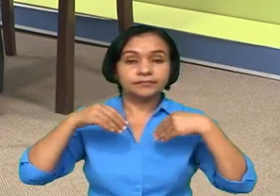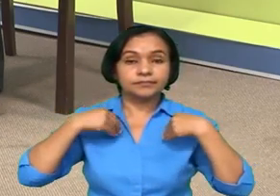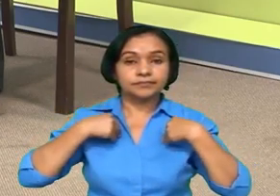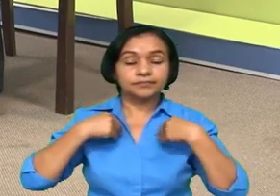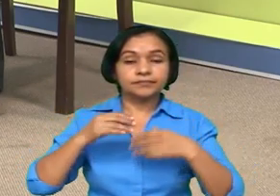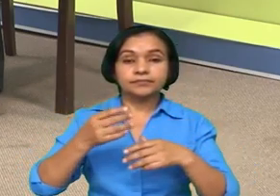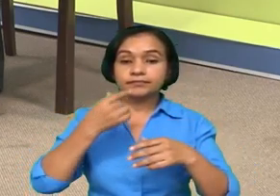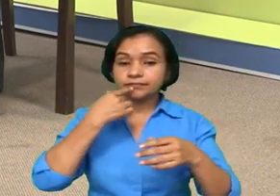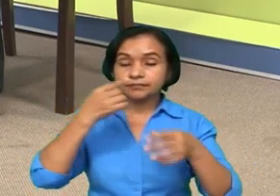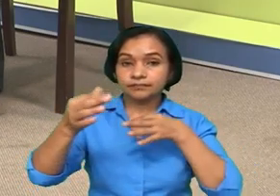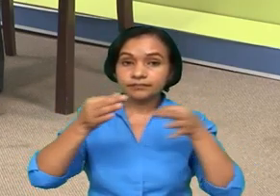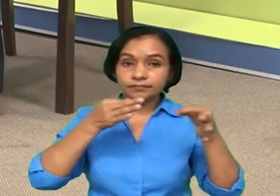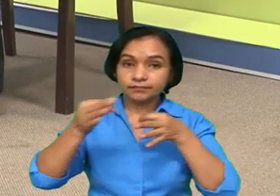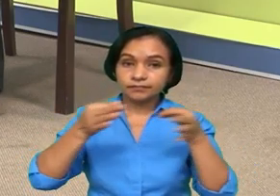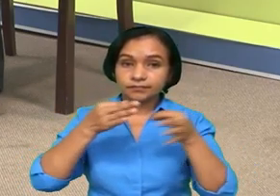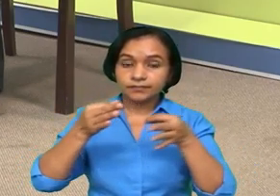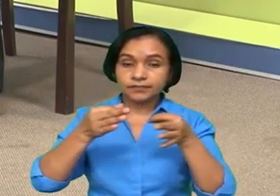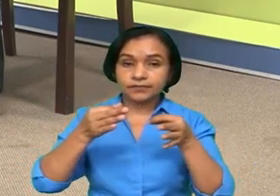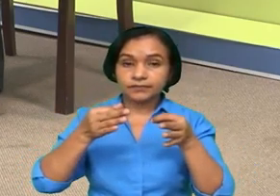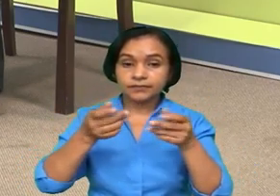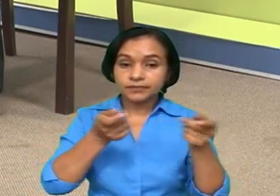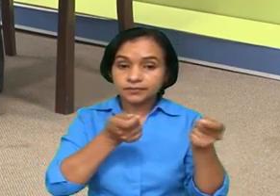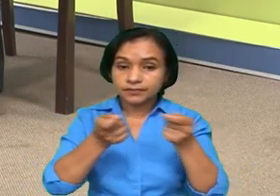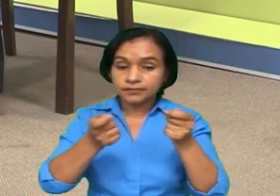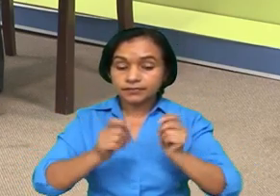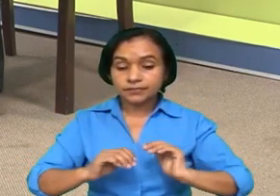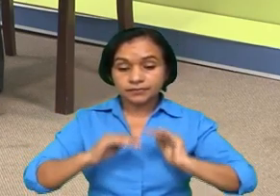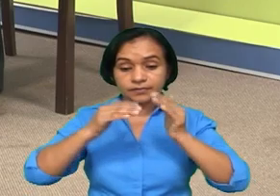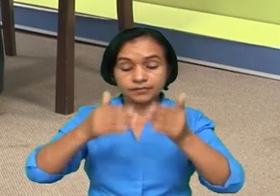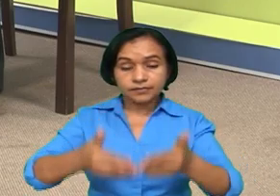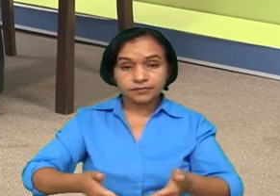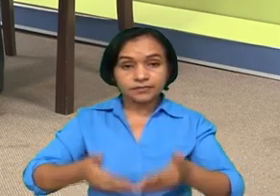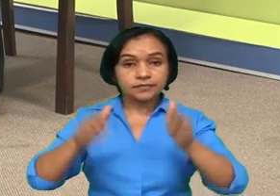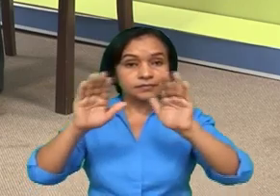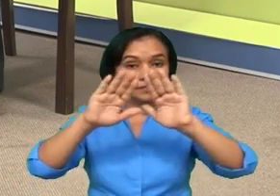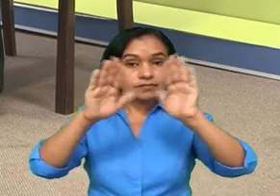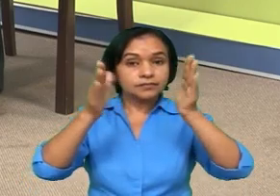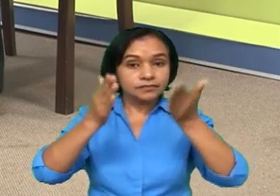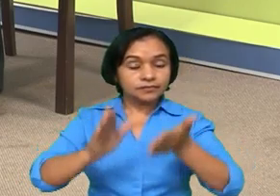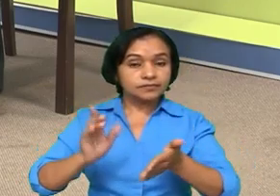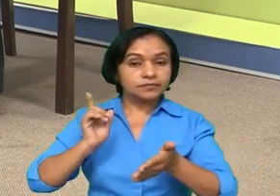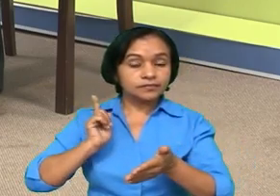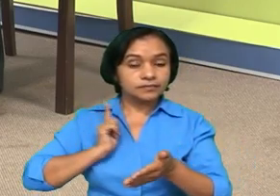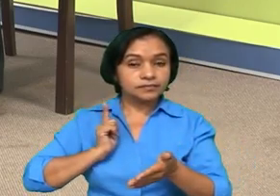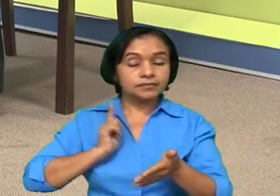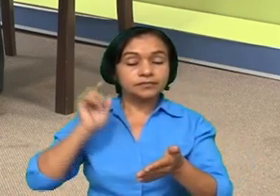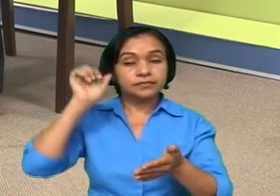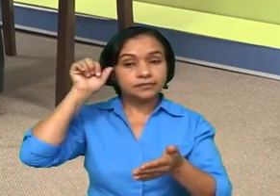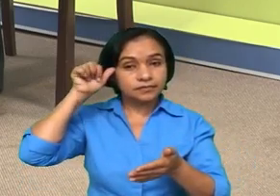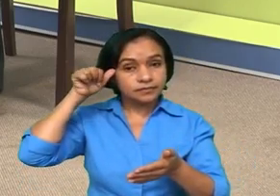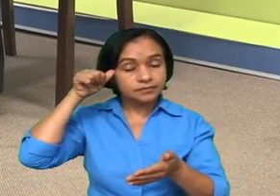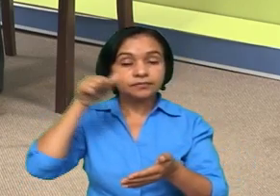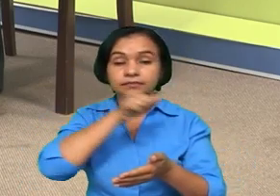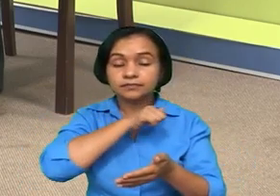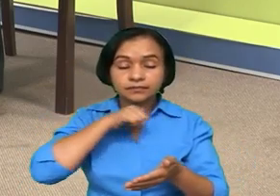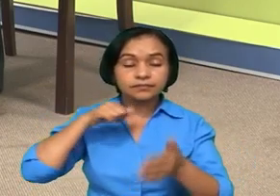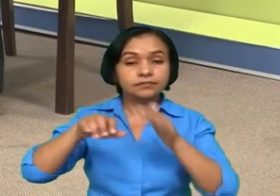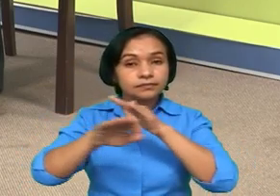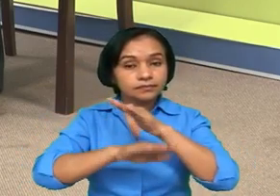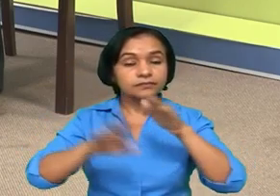te refieren de que en cada control prenatal la mujer embarazada debe de llevar un examen de orina, o sea, básico,